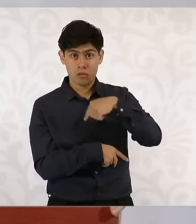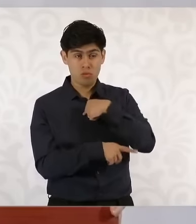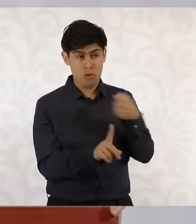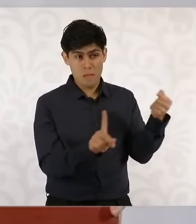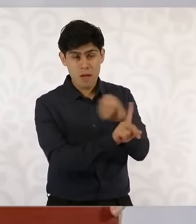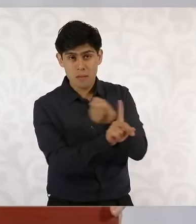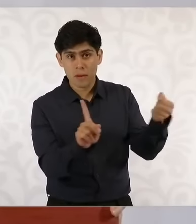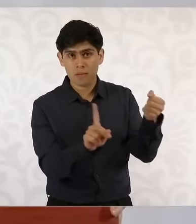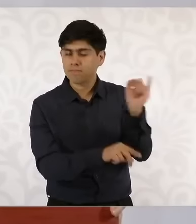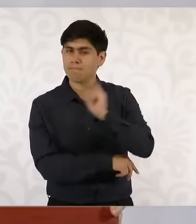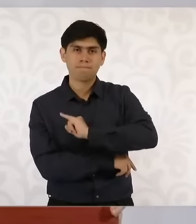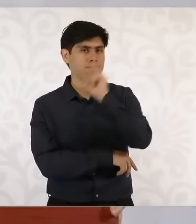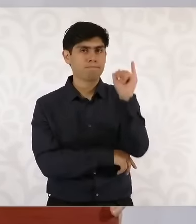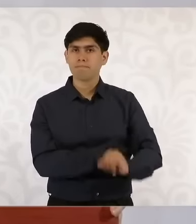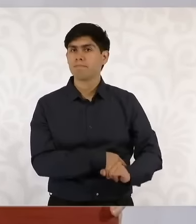Cuando